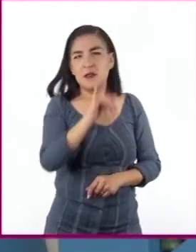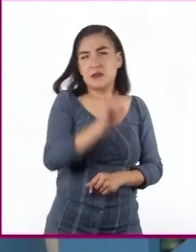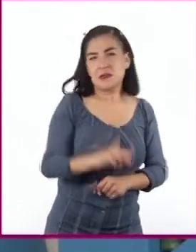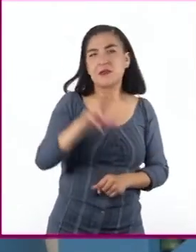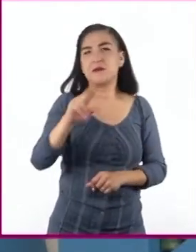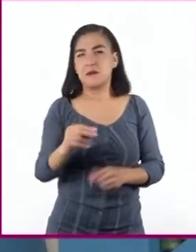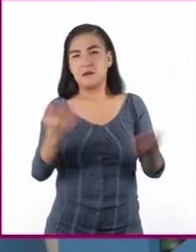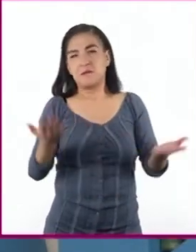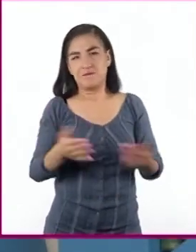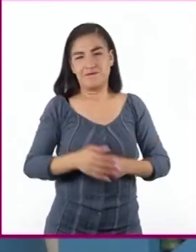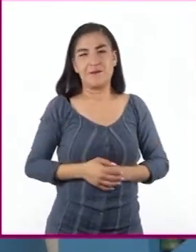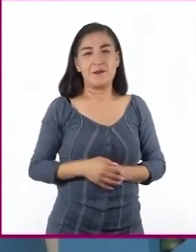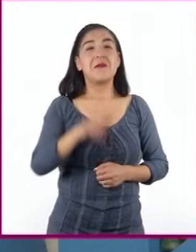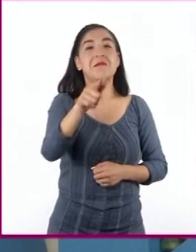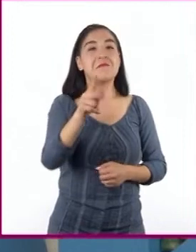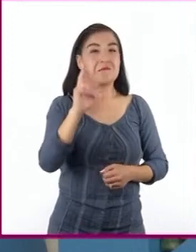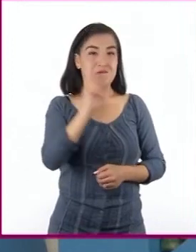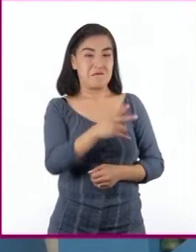les pareció?